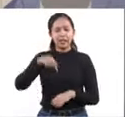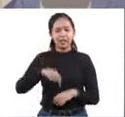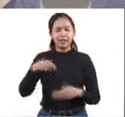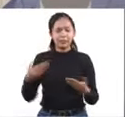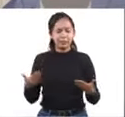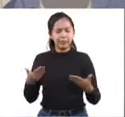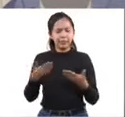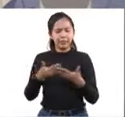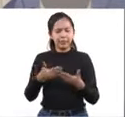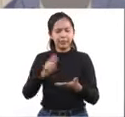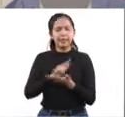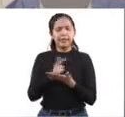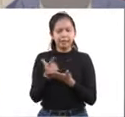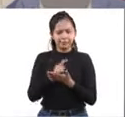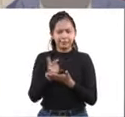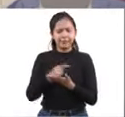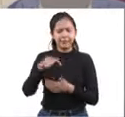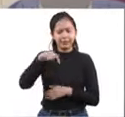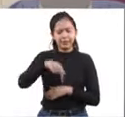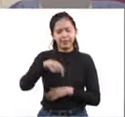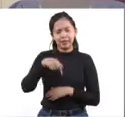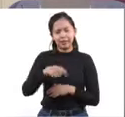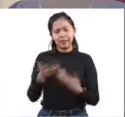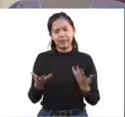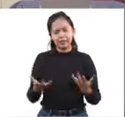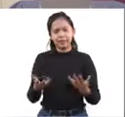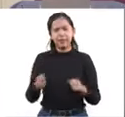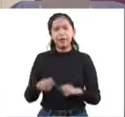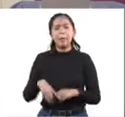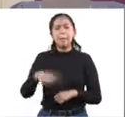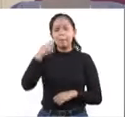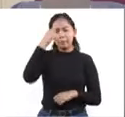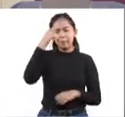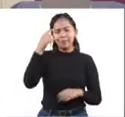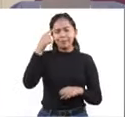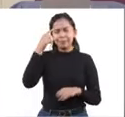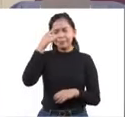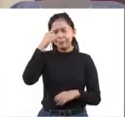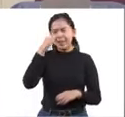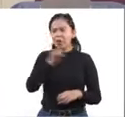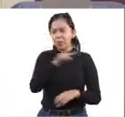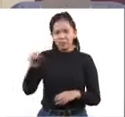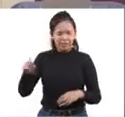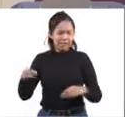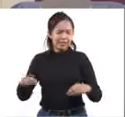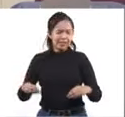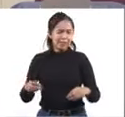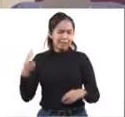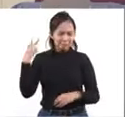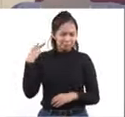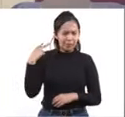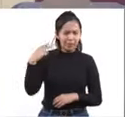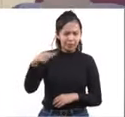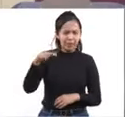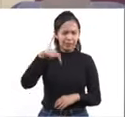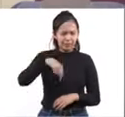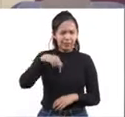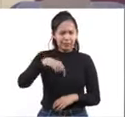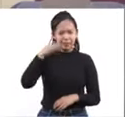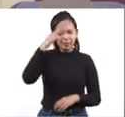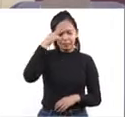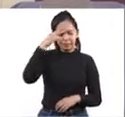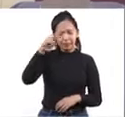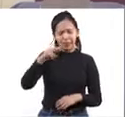libro, en esta jornada que organizan hacia el final de su viaje a México en esta ocasión.